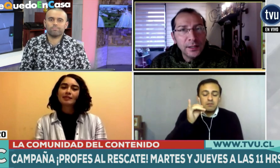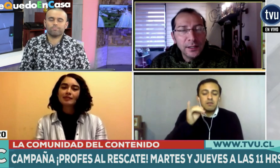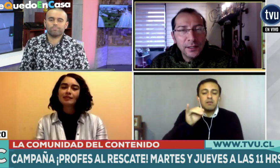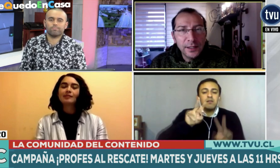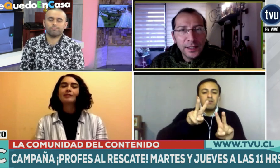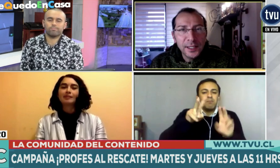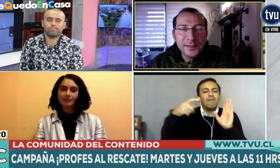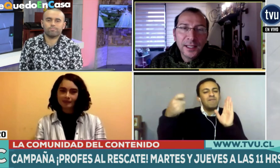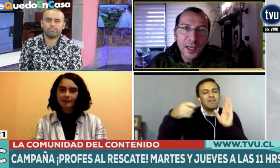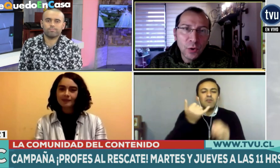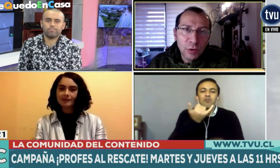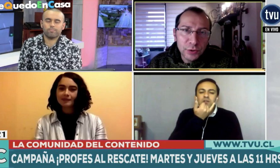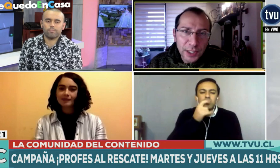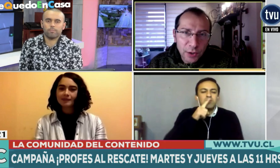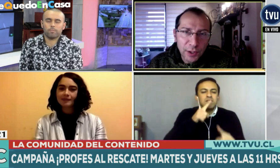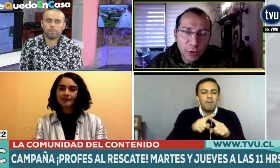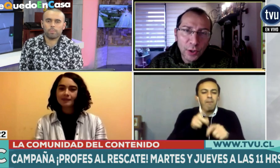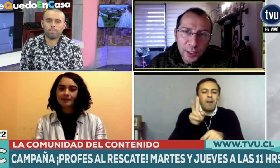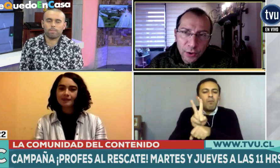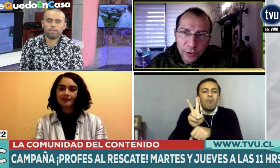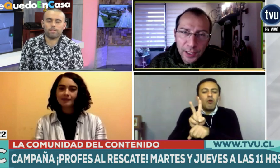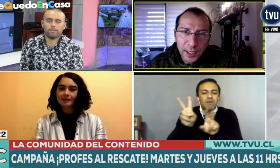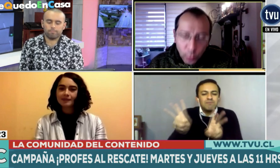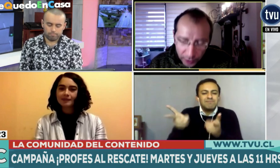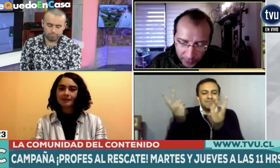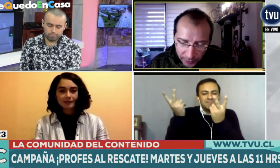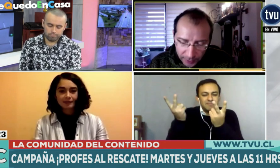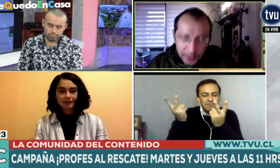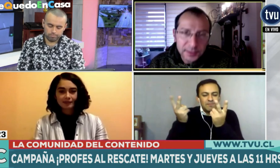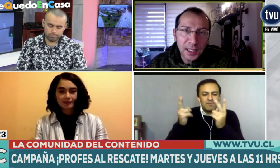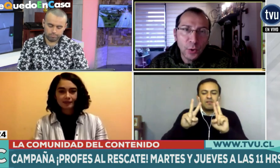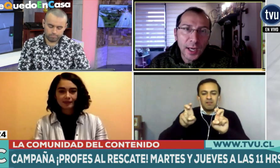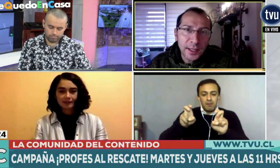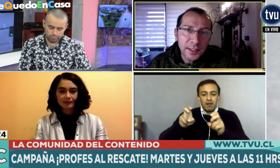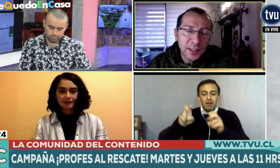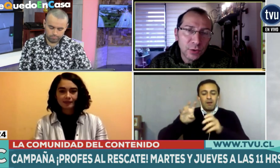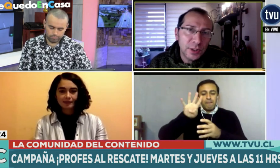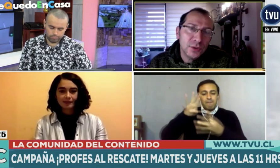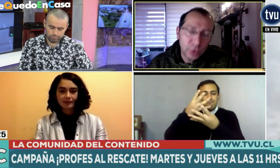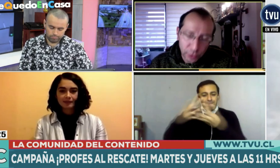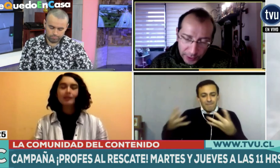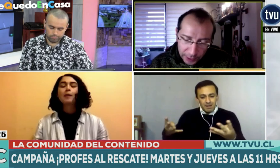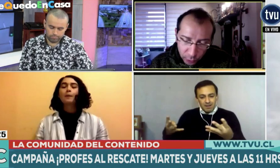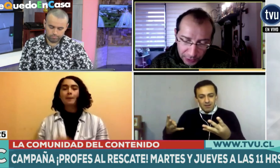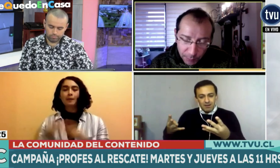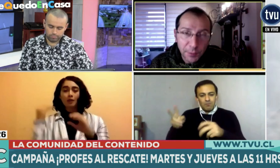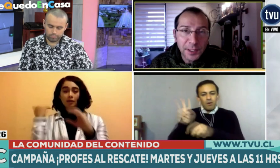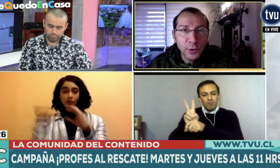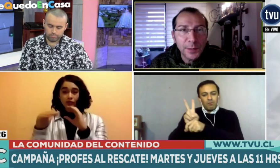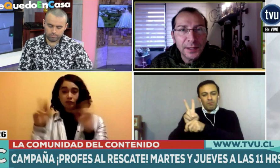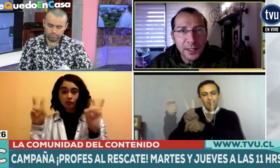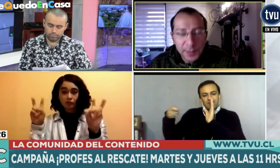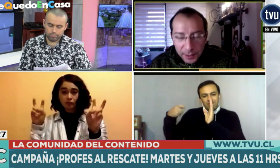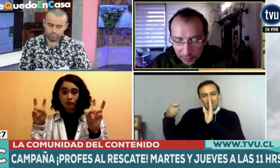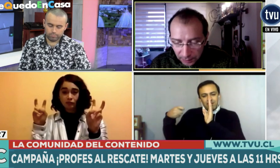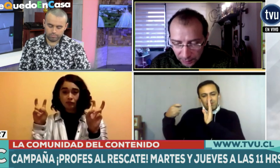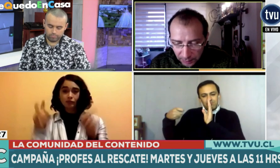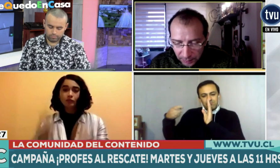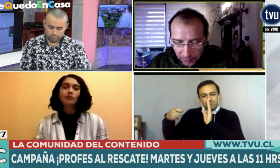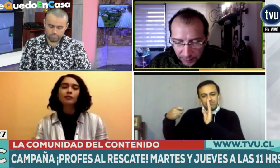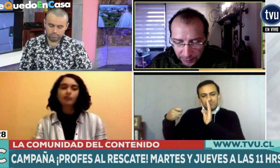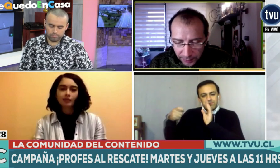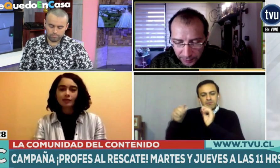busca es acercar los contenidos de los colegios, de las escuelas, hacia el hogar, en este contexto en el que todos estamos viviendo de pandemia.